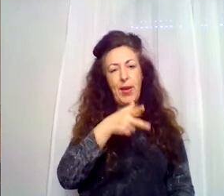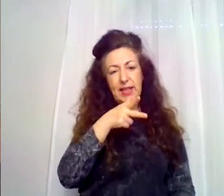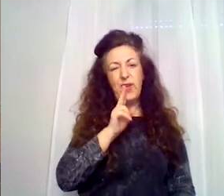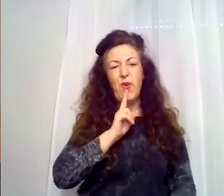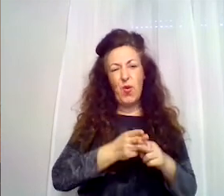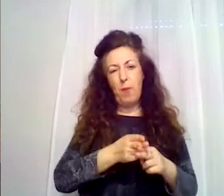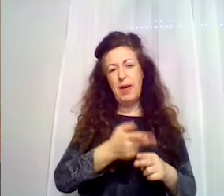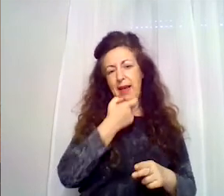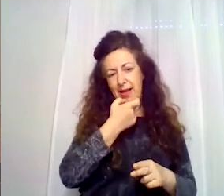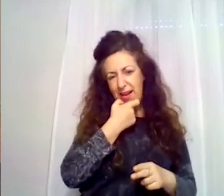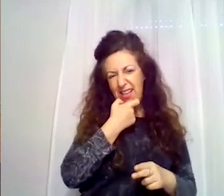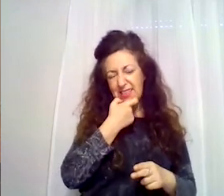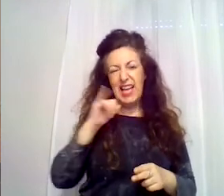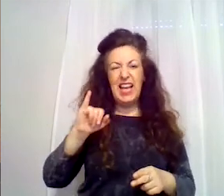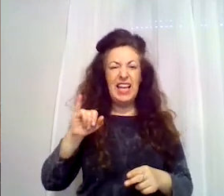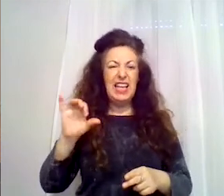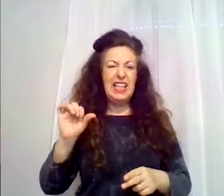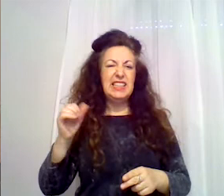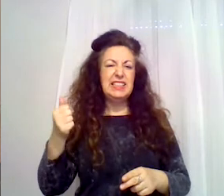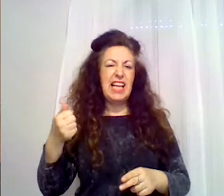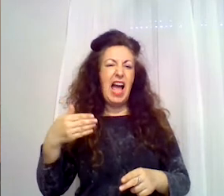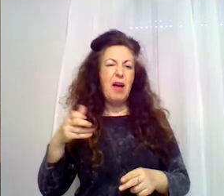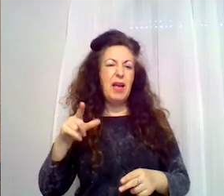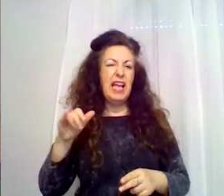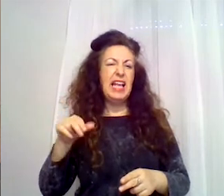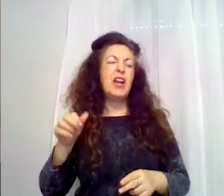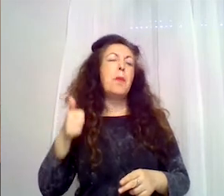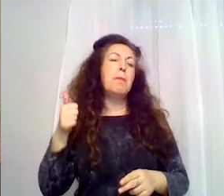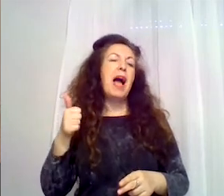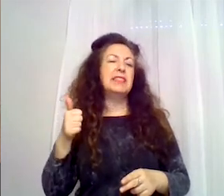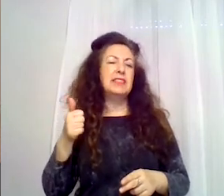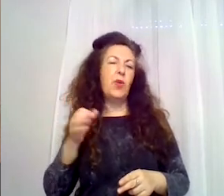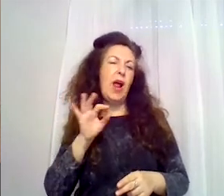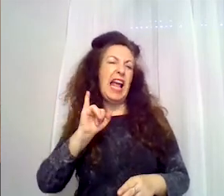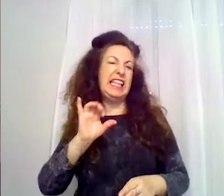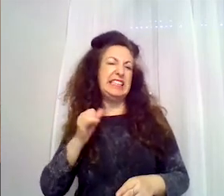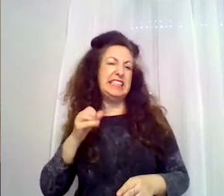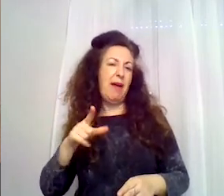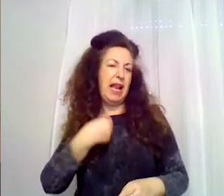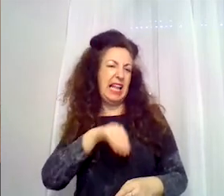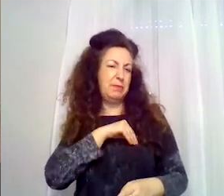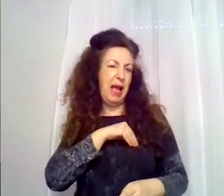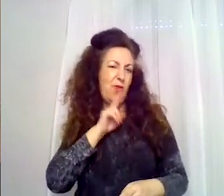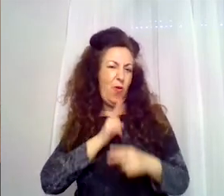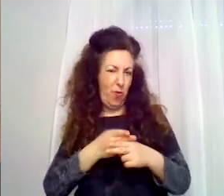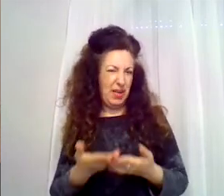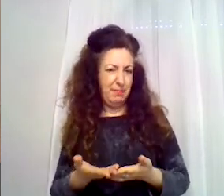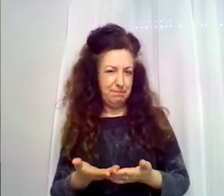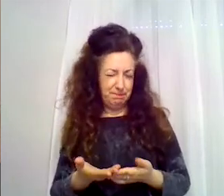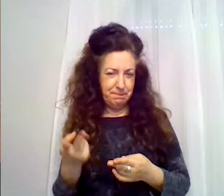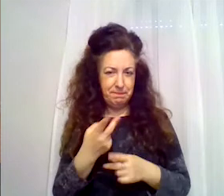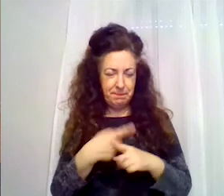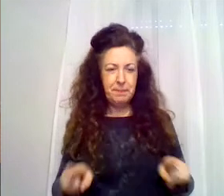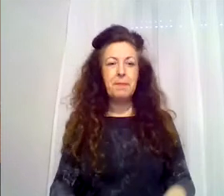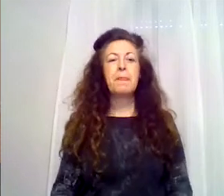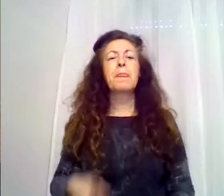idea de que puede haber un Dios demiurgo que ha hecho el universo, pero que se desentiende de los hombres. Esa es la idea de Epicuro. Alguien